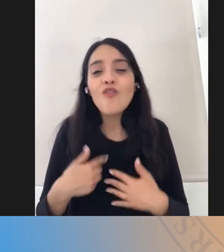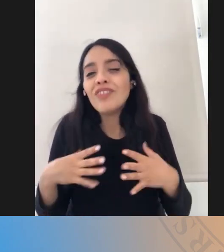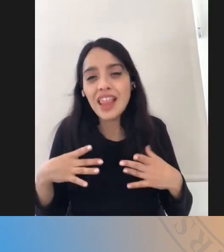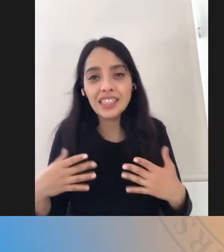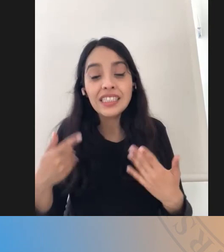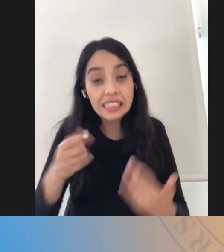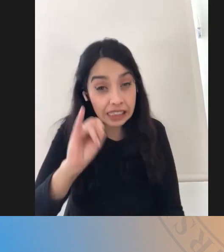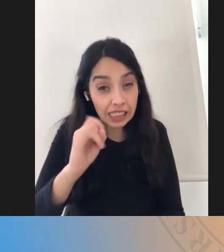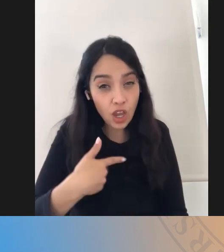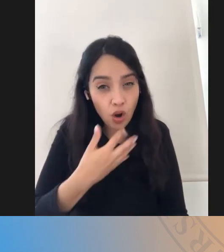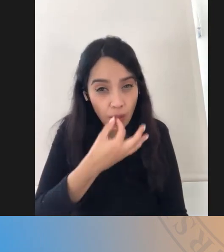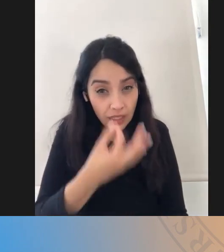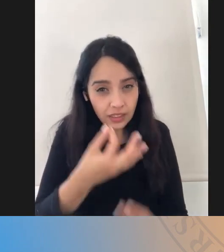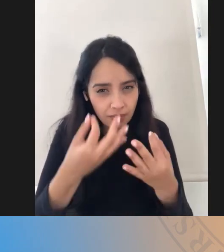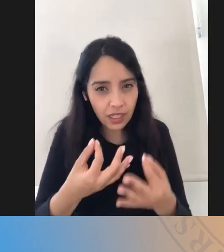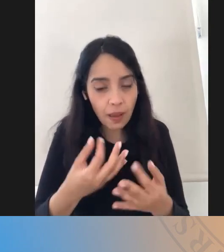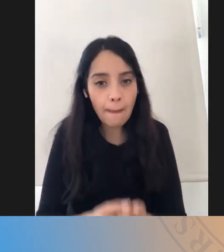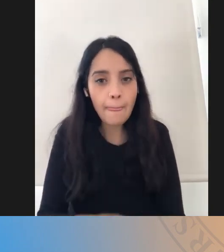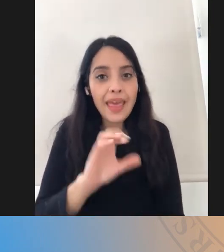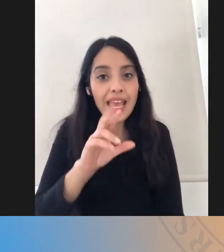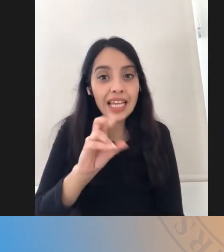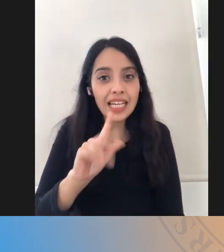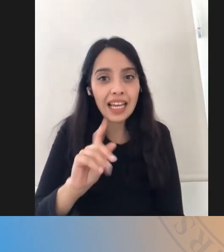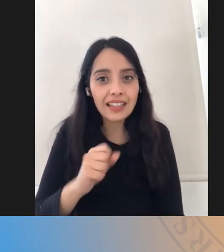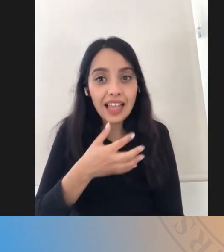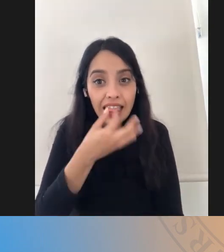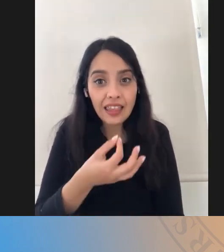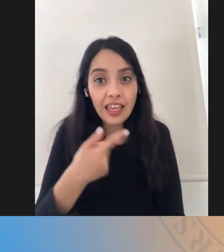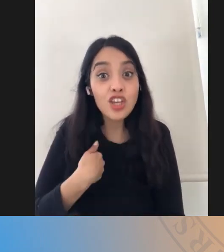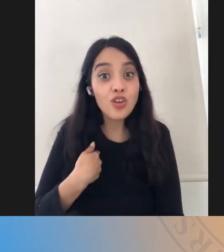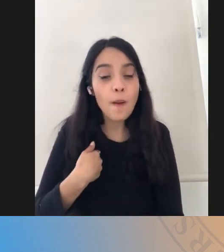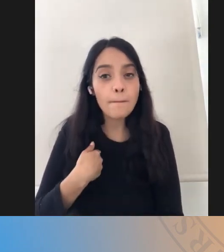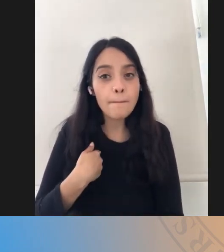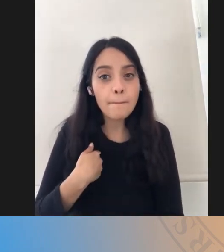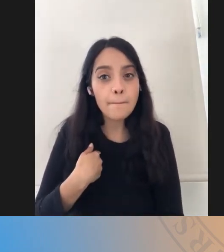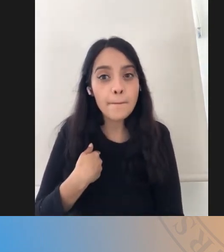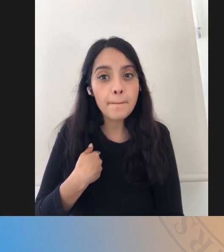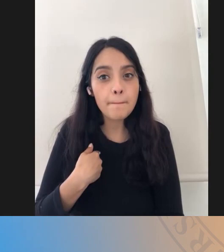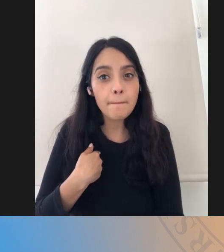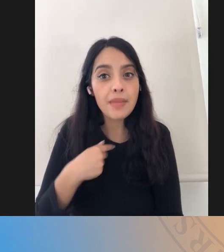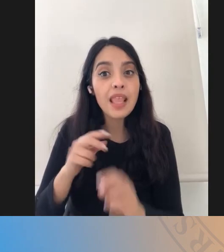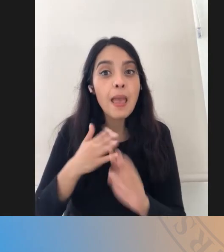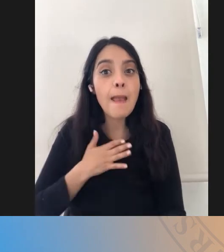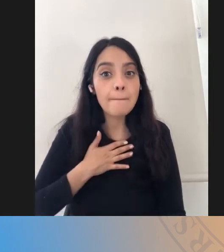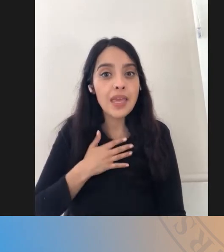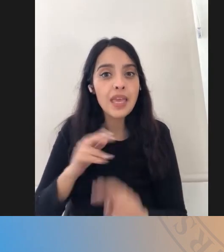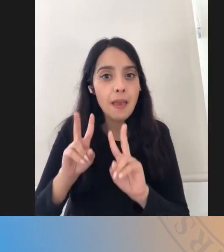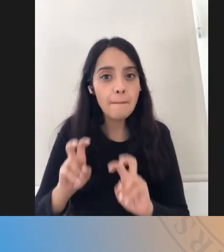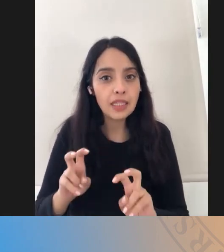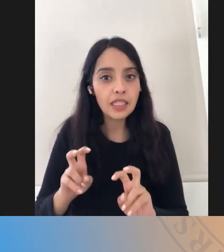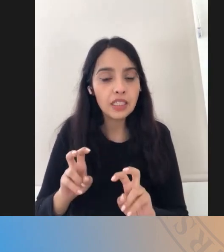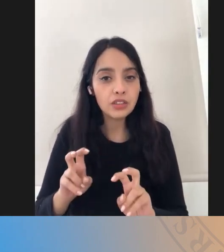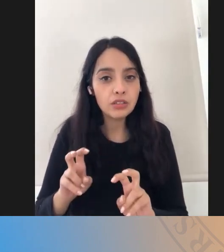súper enfática, que te lo dije a ti, Erika, Sí. Esto es investigación, ¿ya? Así es. A mí no me gusta jugar con las esperanzas de la gente.